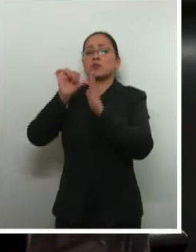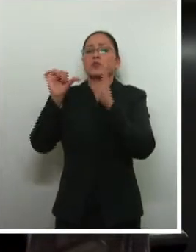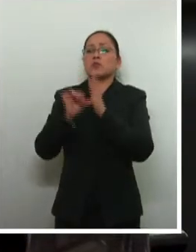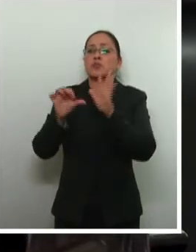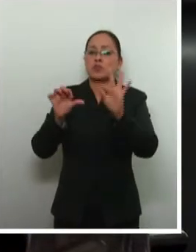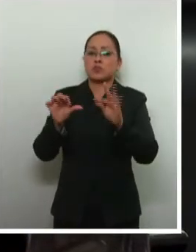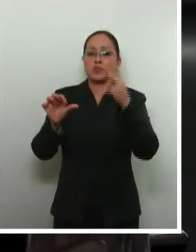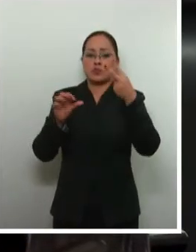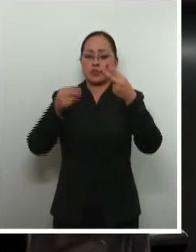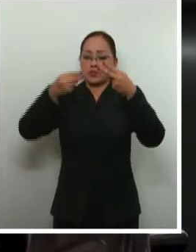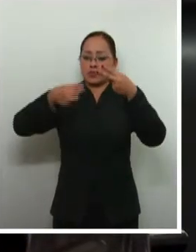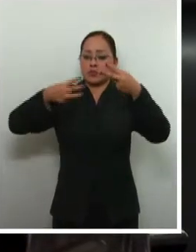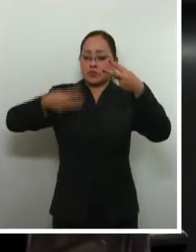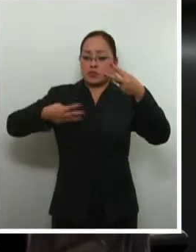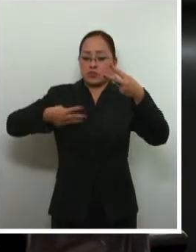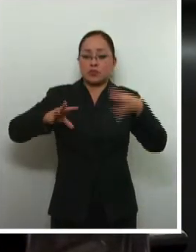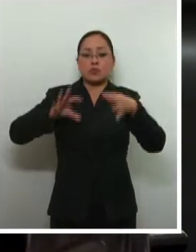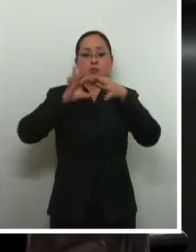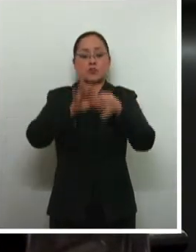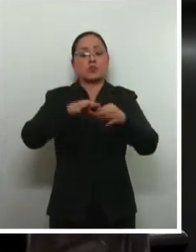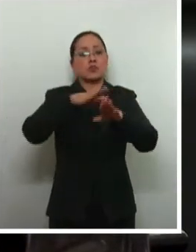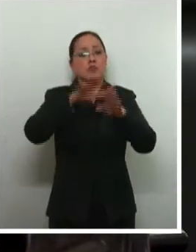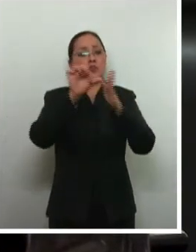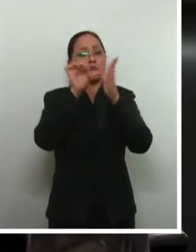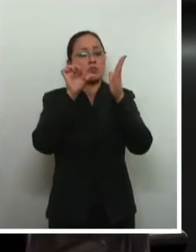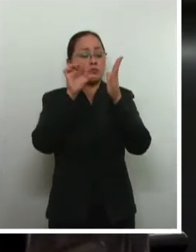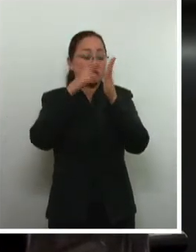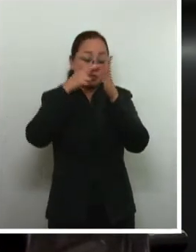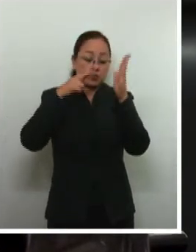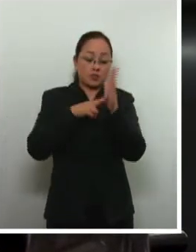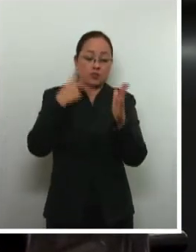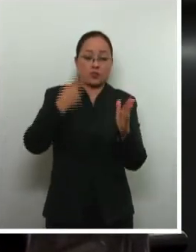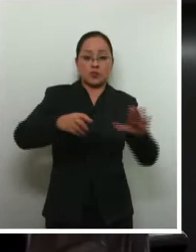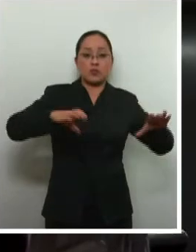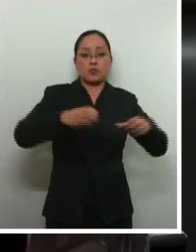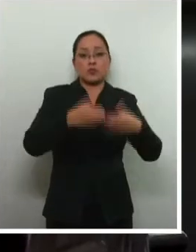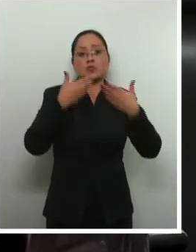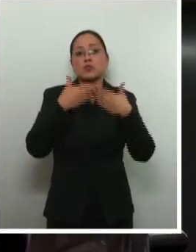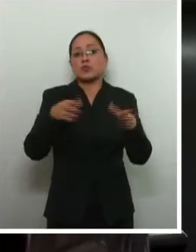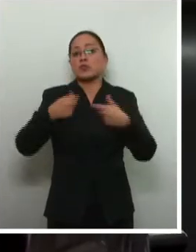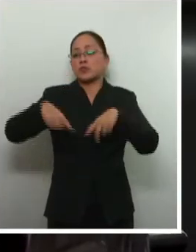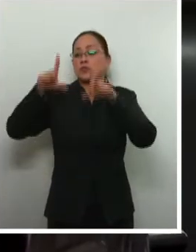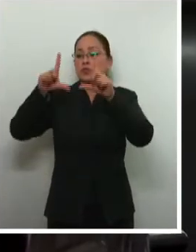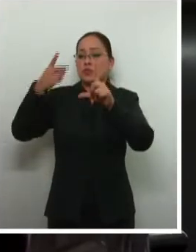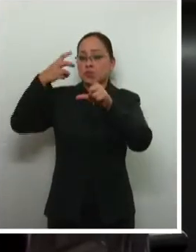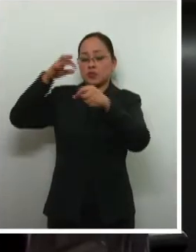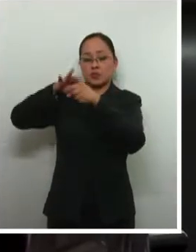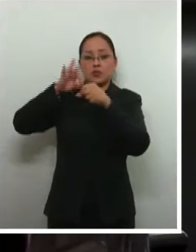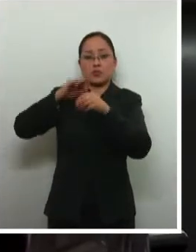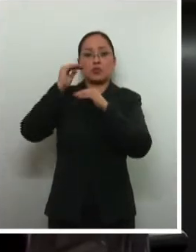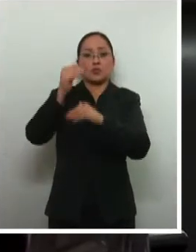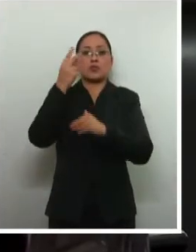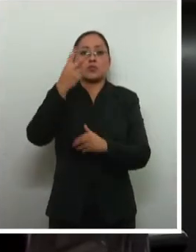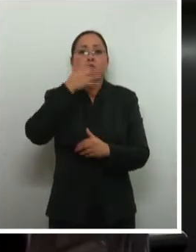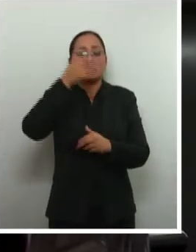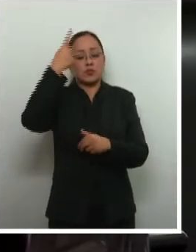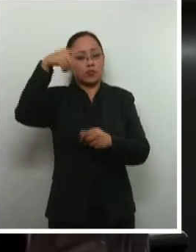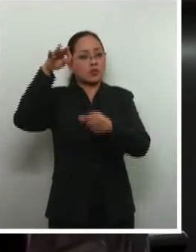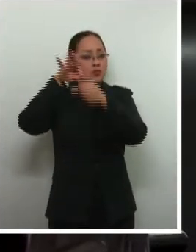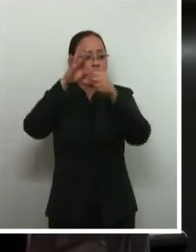refiere el artículo 42, numeral 3 del reglamento para el gobierno interior. Ábrase el sistema electrónico por 2 minutos